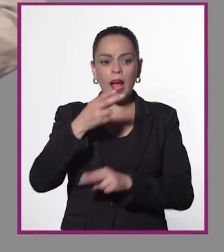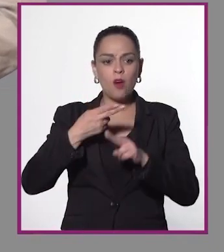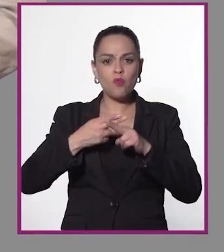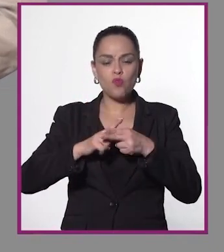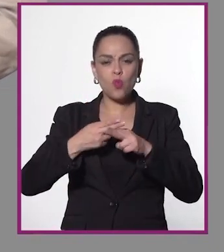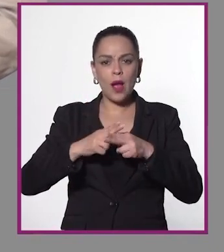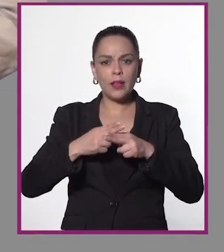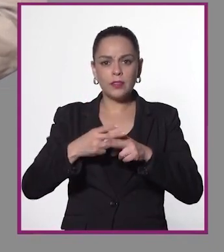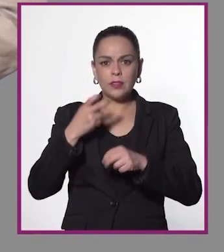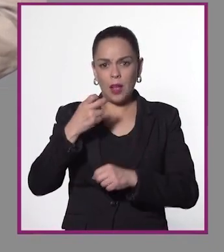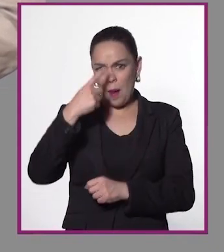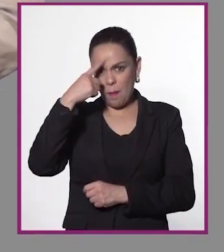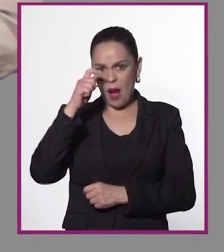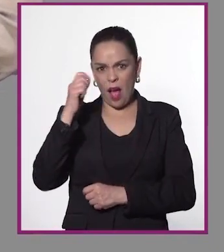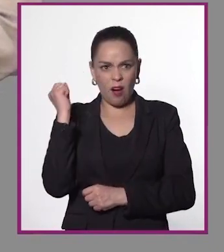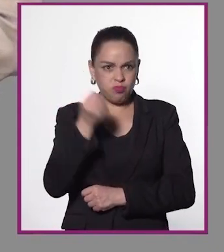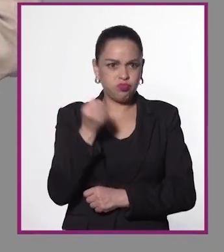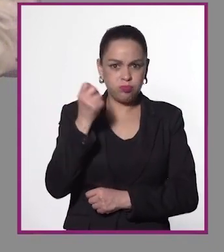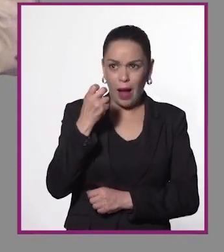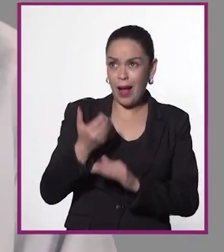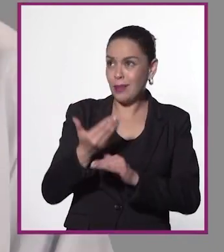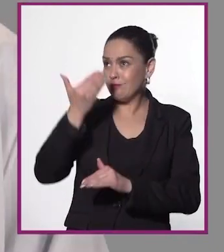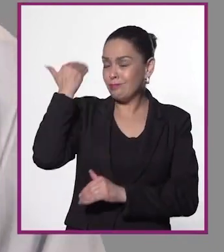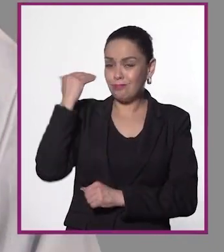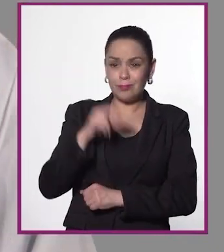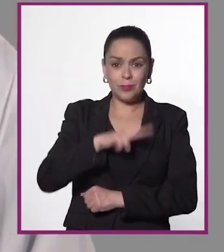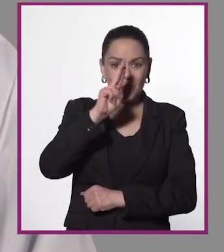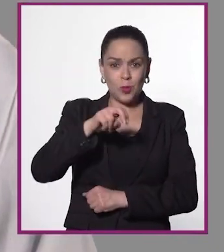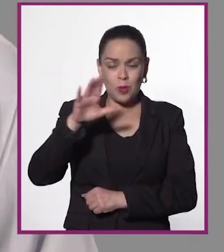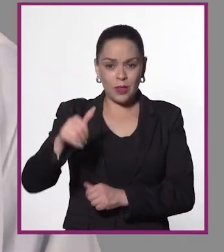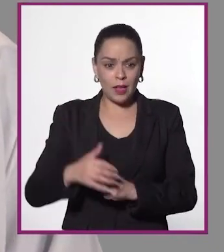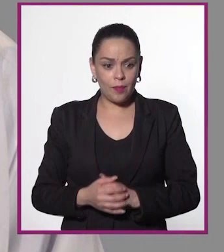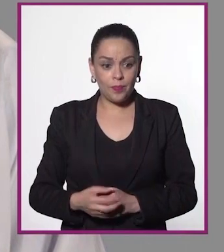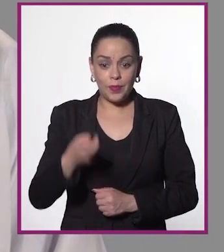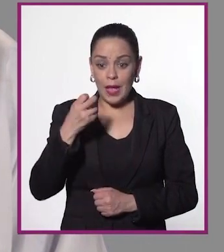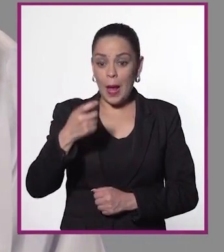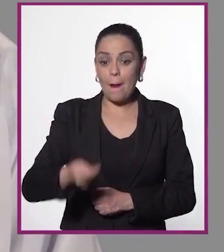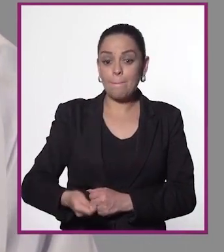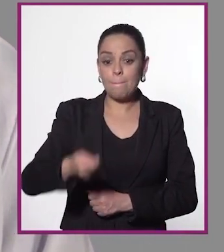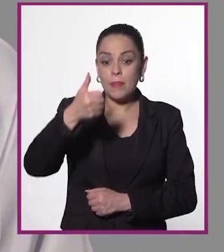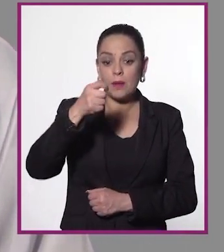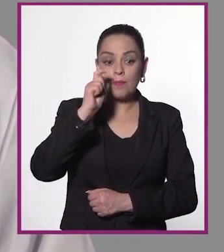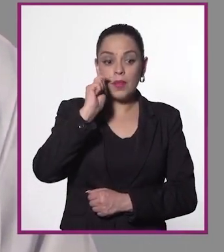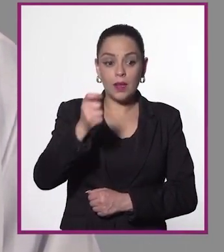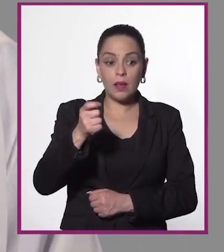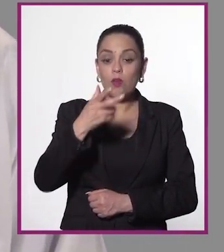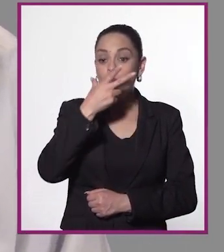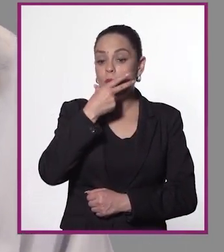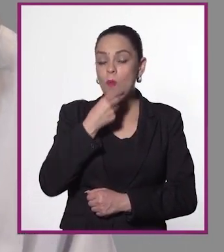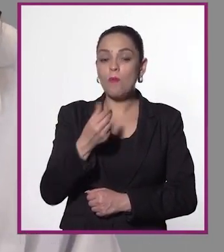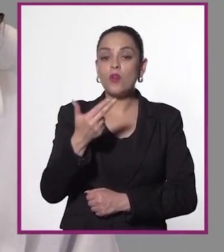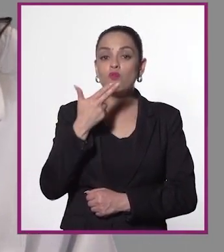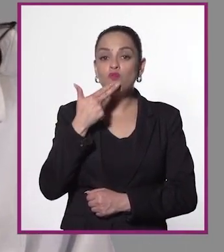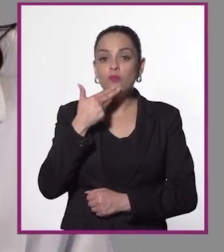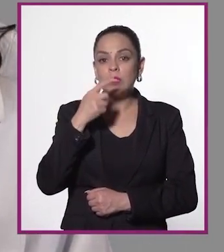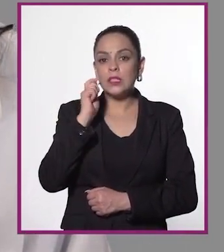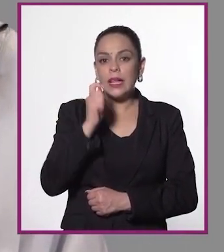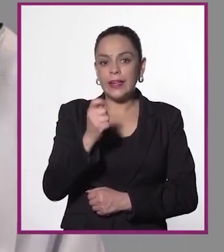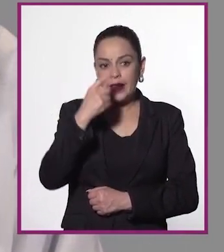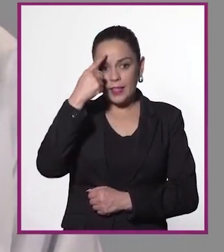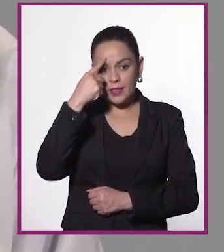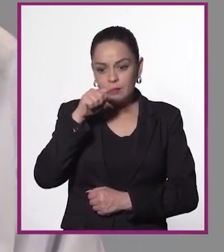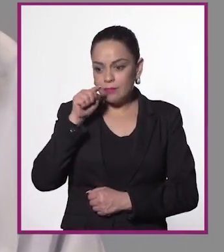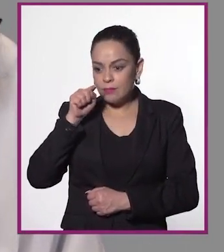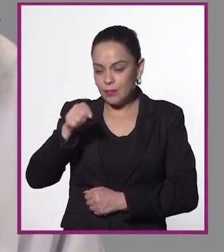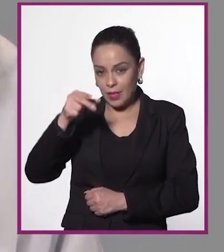que no había sucedido nunca. Ahí nació la primera herramienta del hombre, el primer vestigio